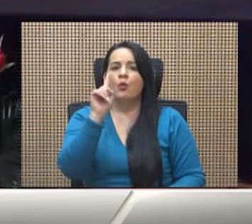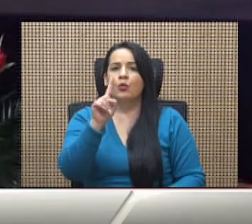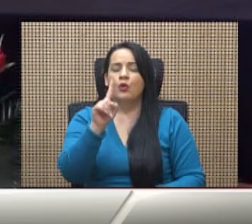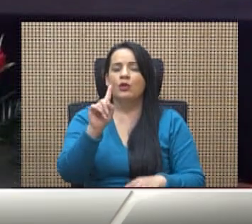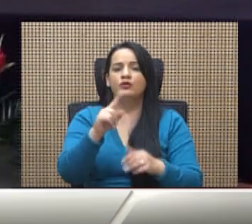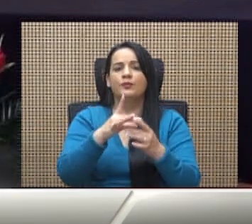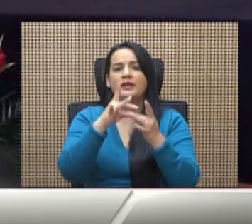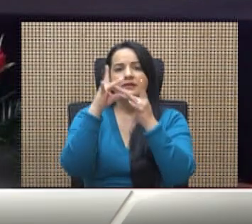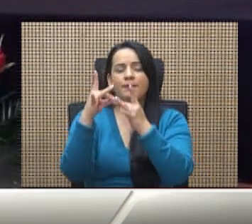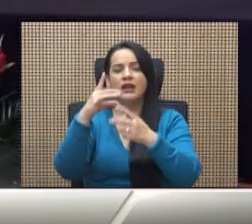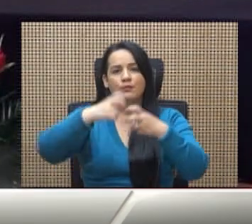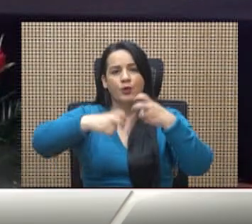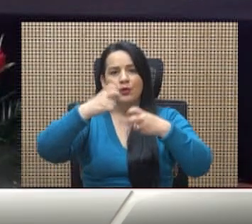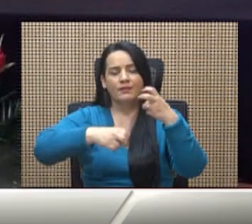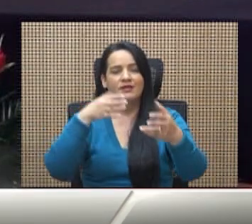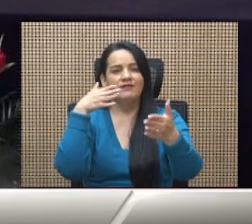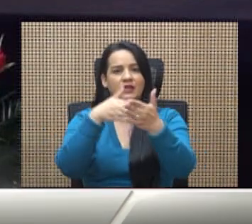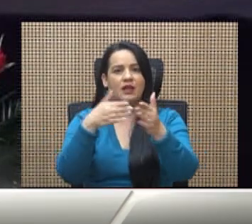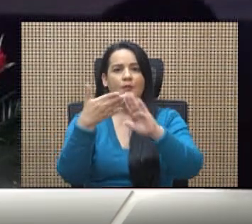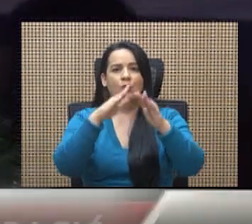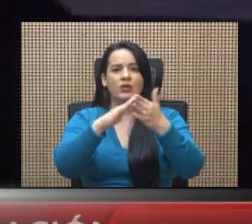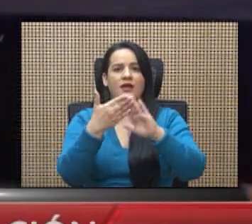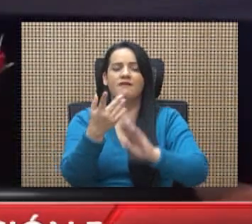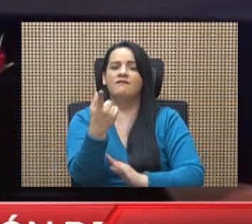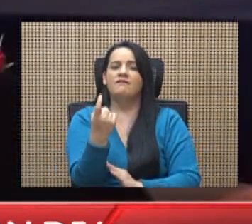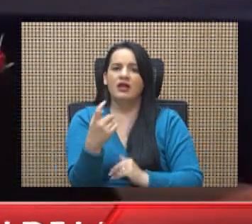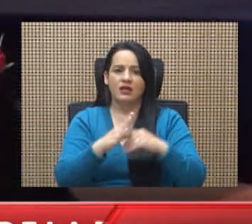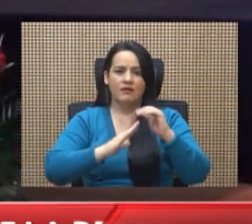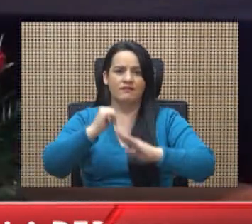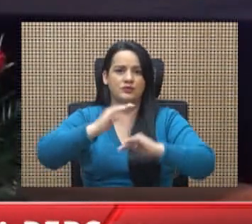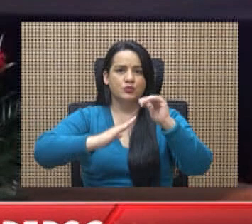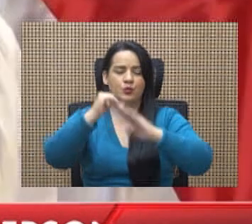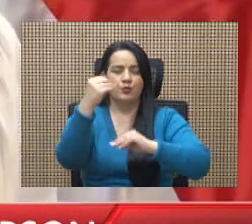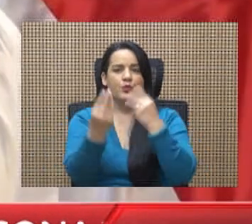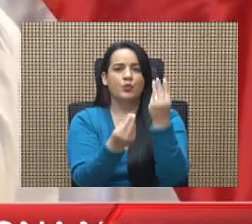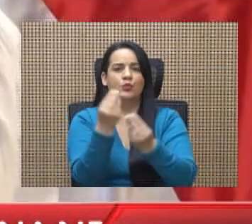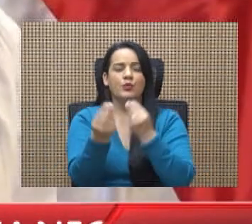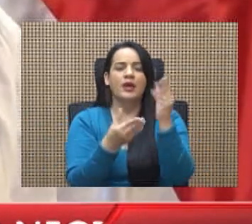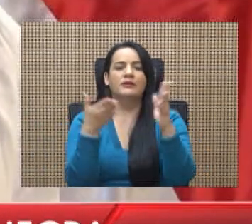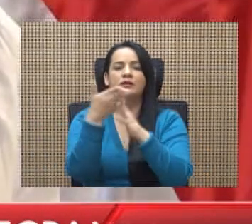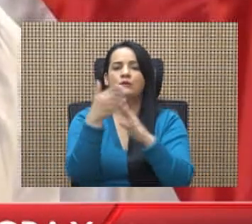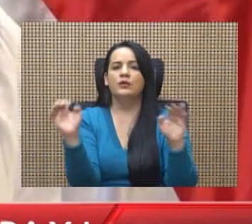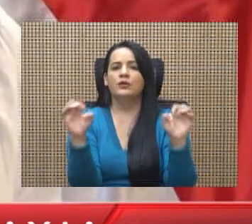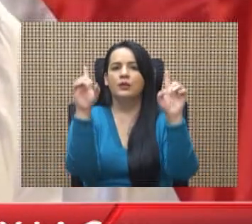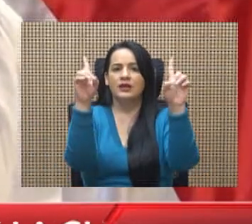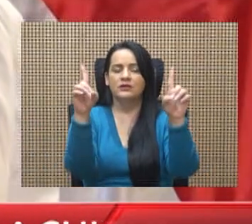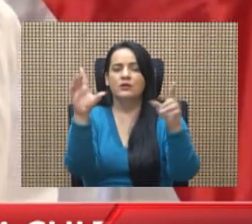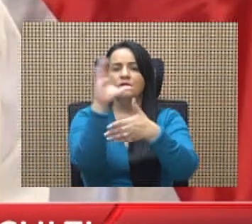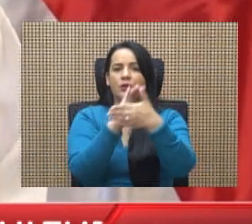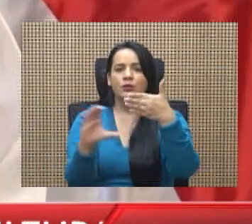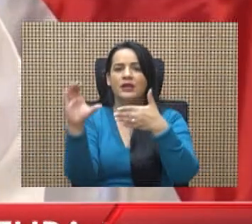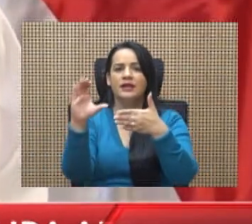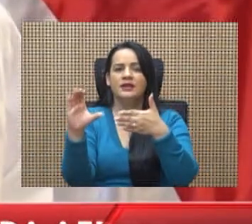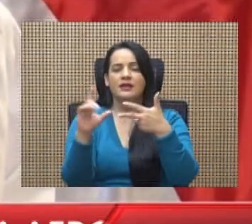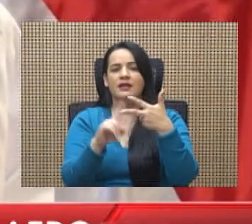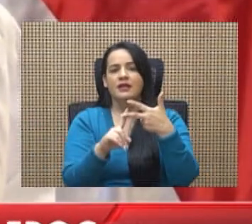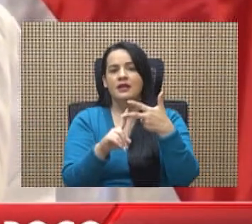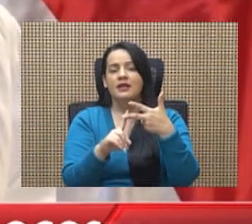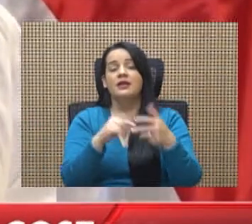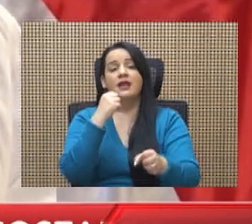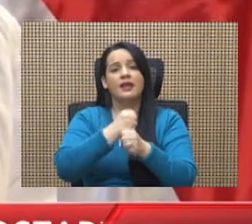que afecta a la población en la falta de infraestructura productiva el acceso a la educación secundaria y el empleo